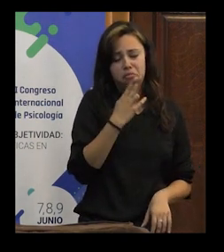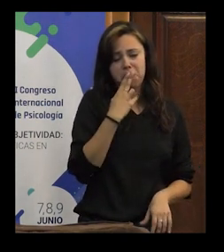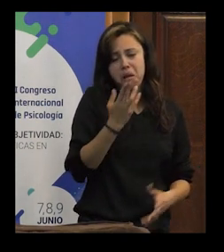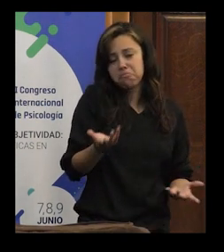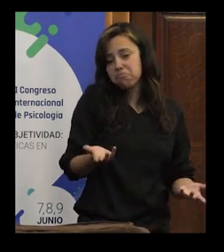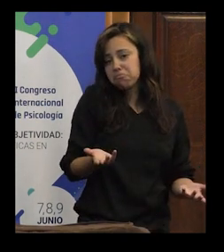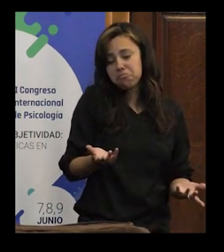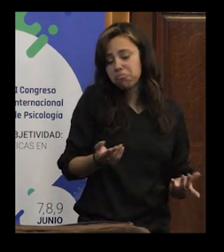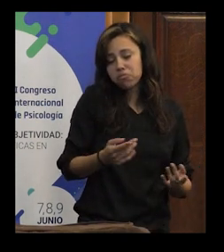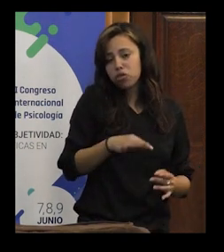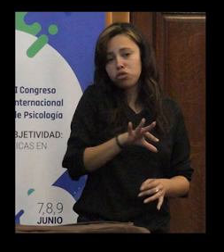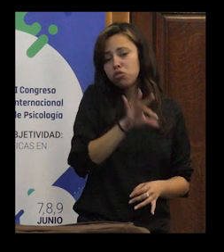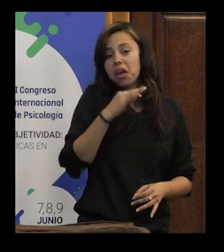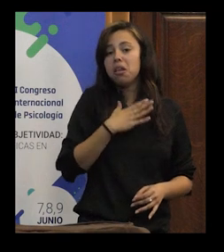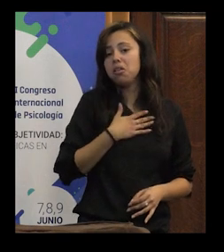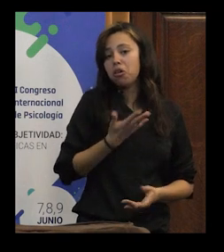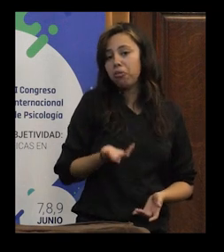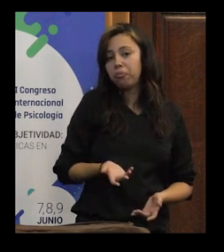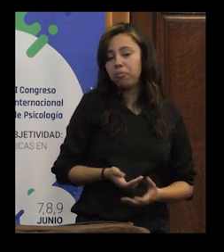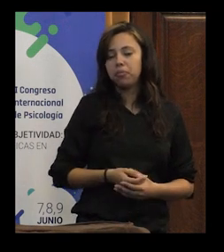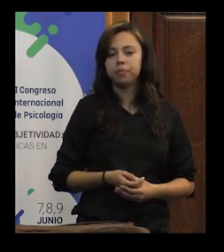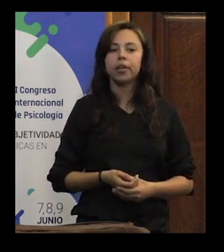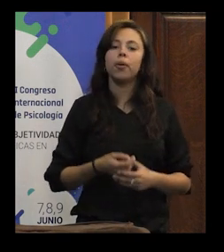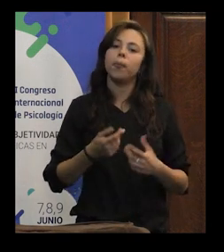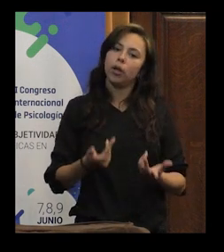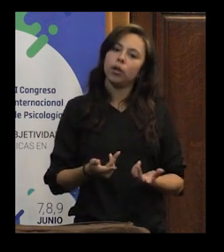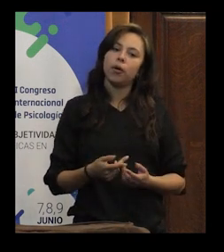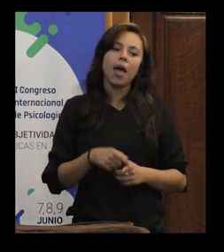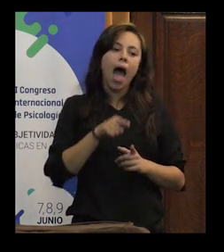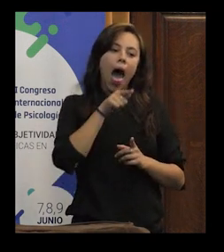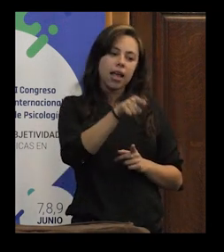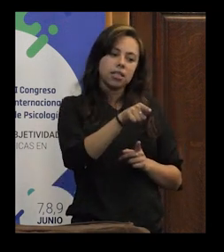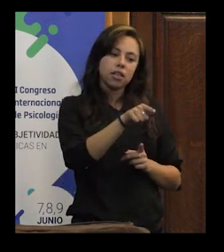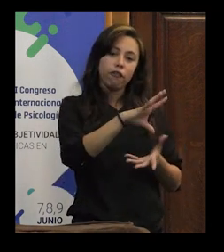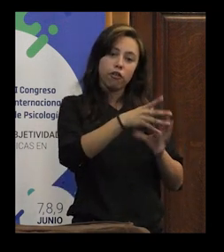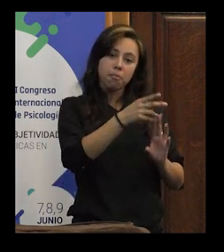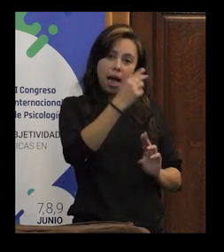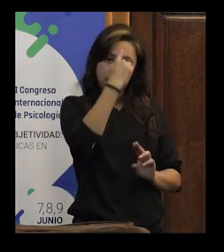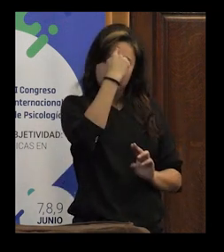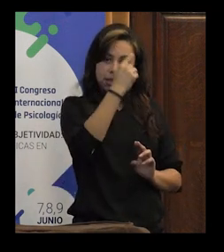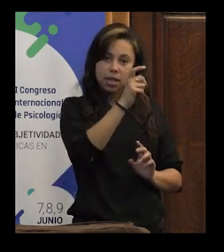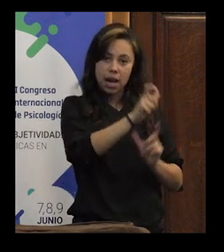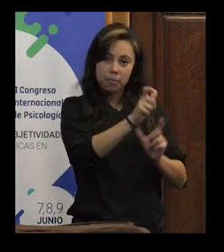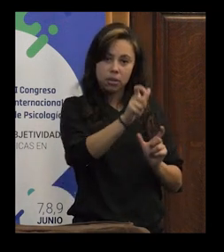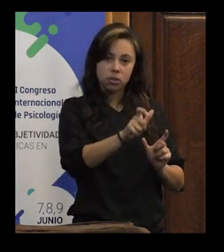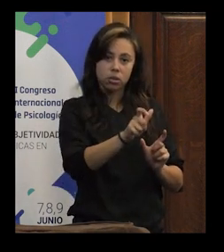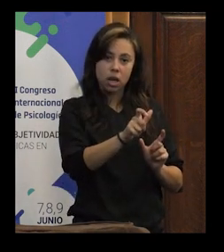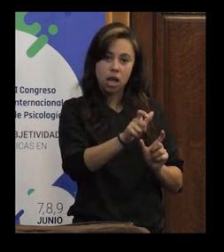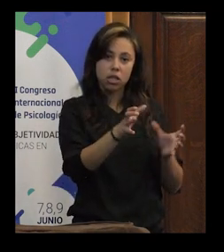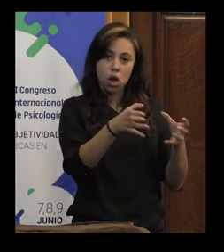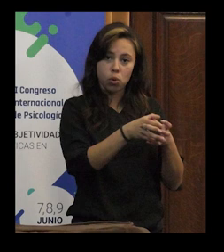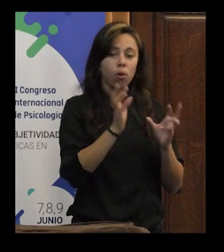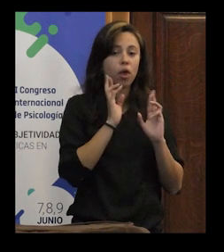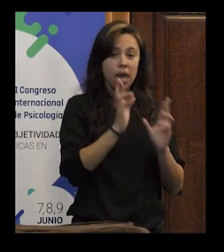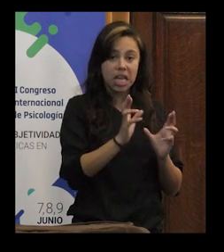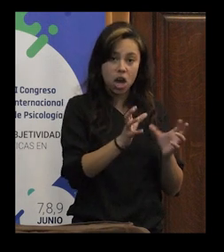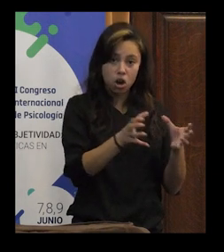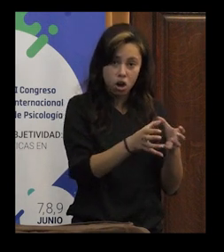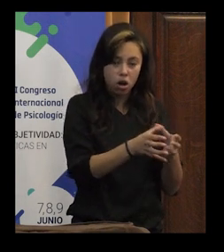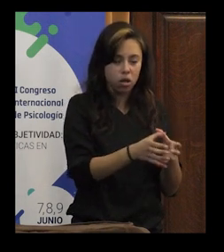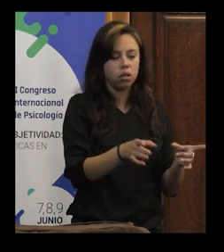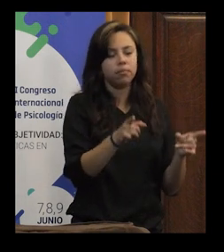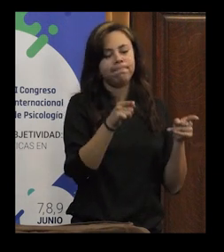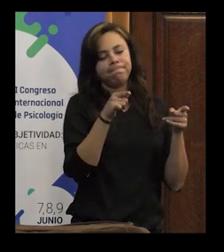Asimismo, en el escenario genético, las decisiones son de cada